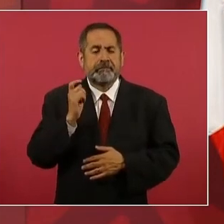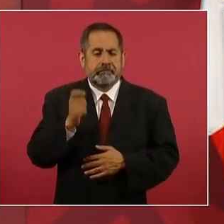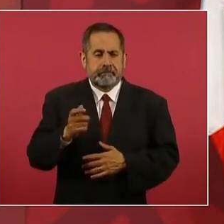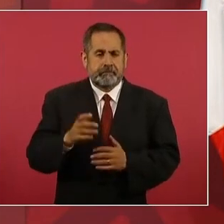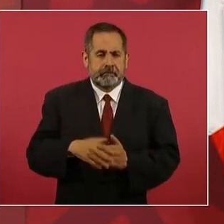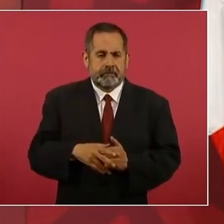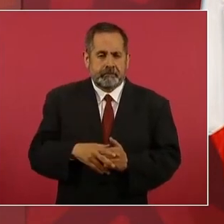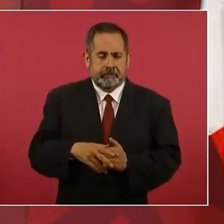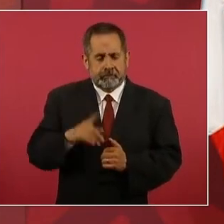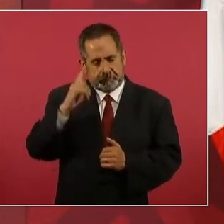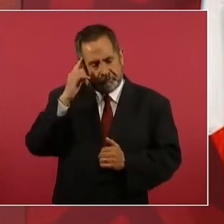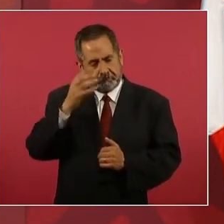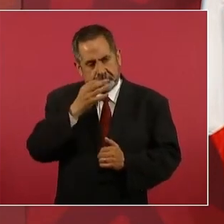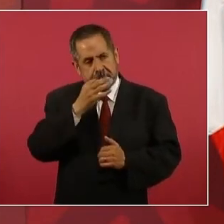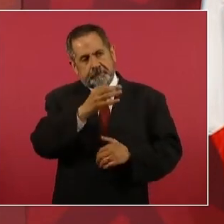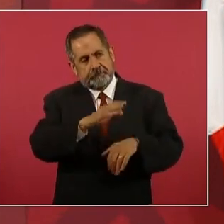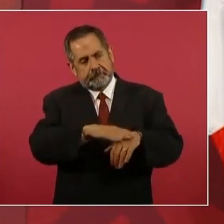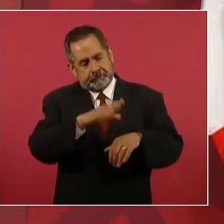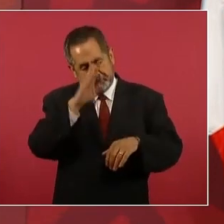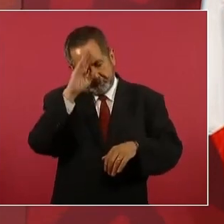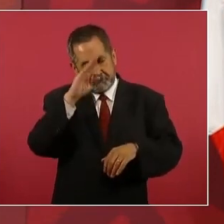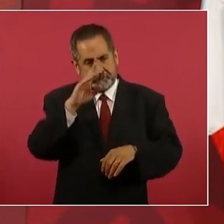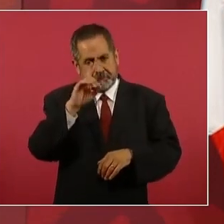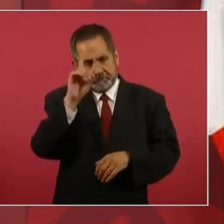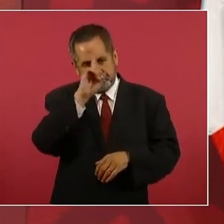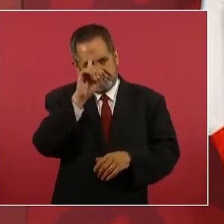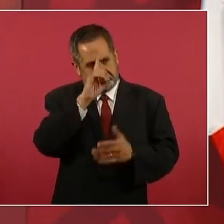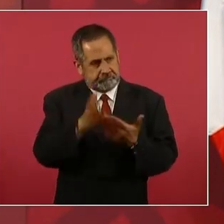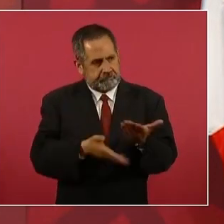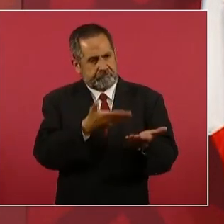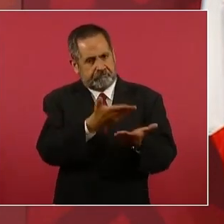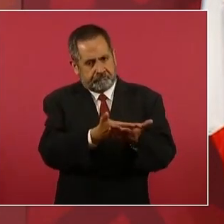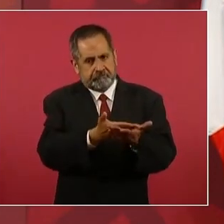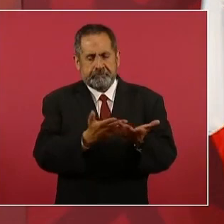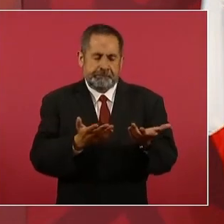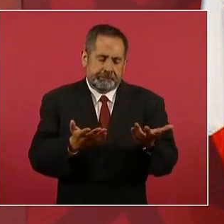que se tome en cuenta la propuesta